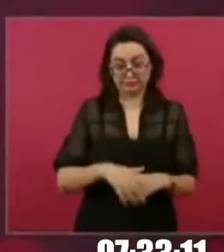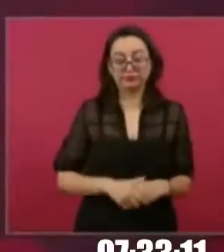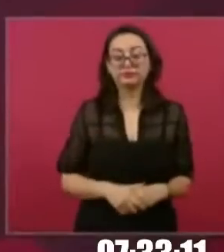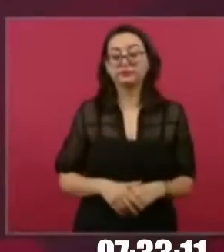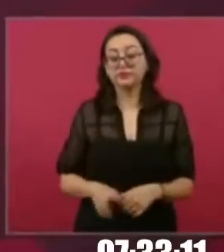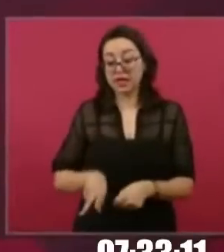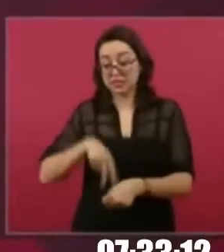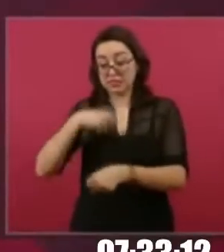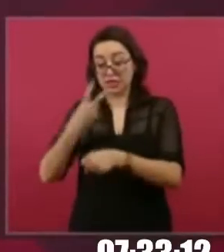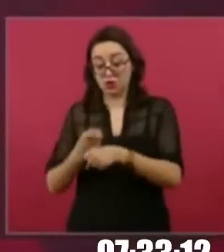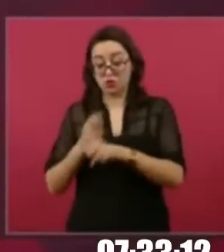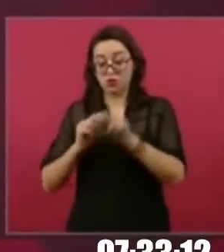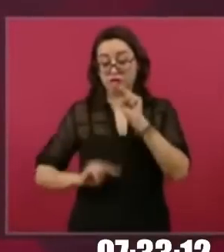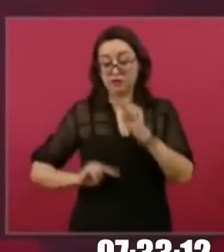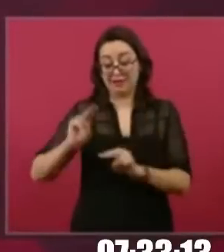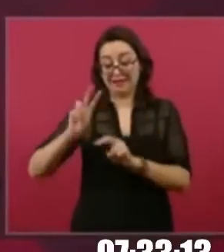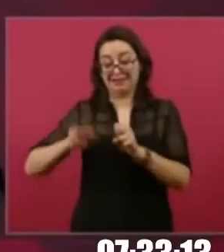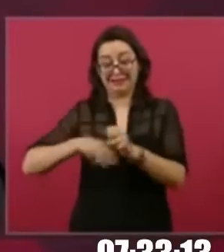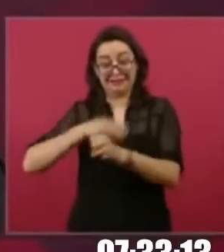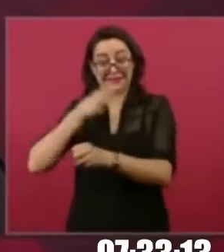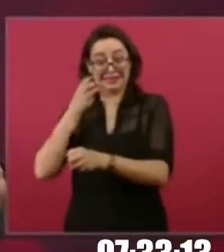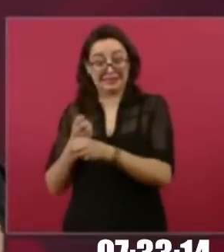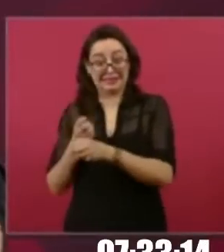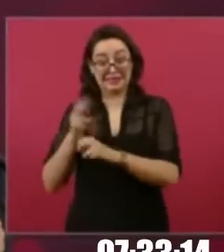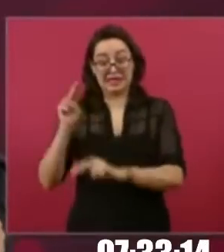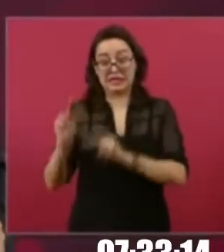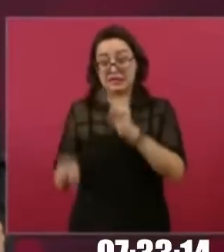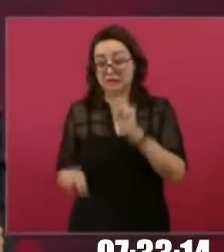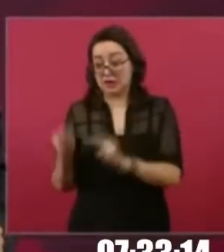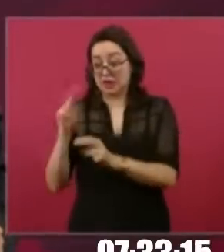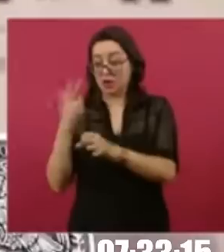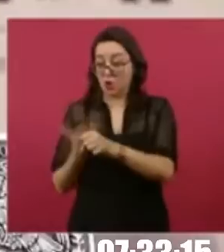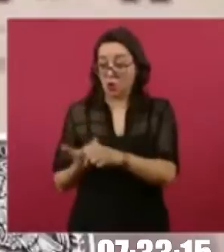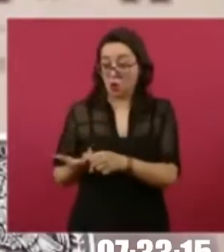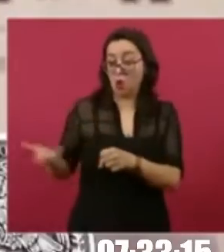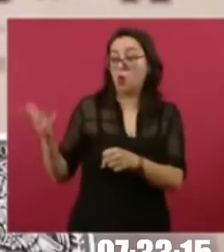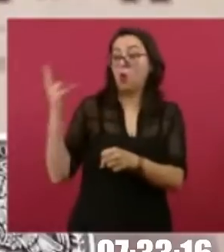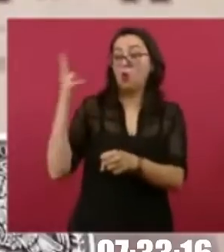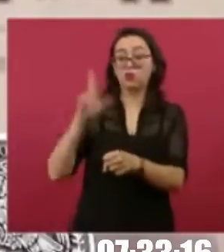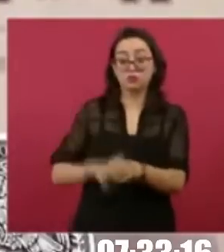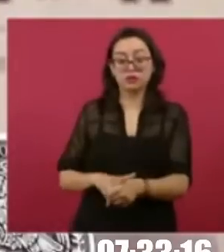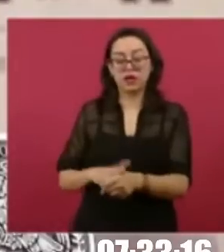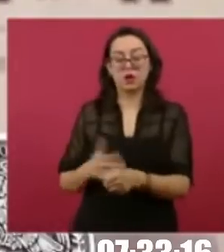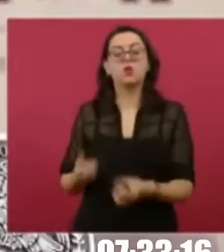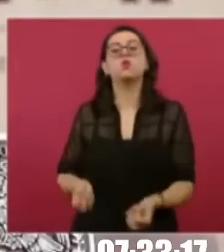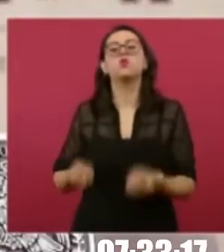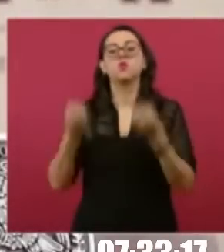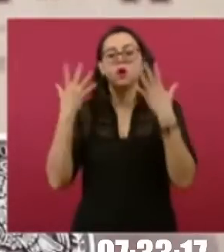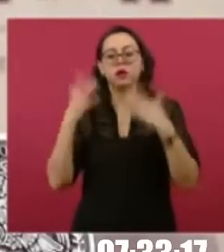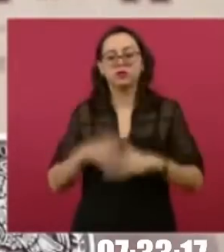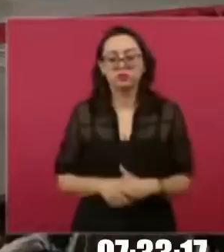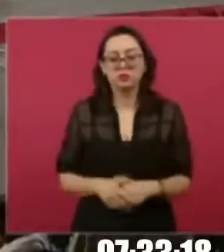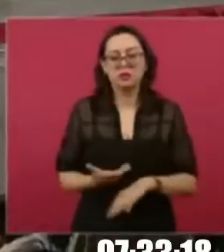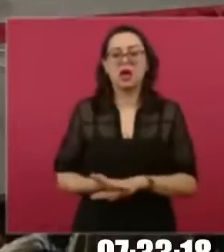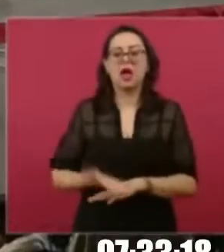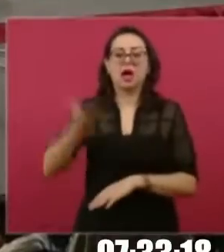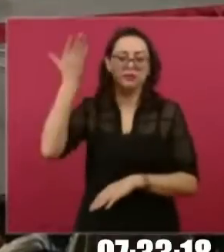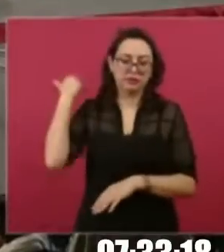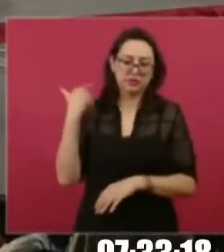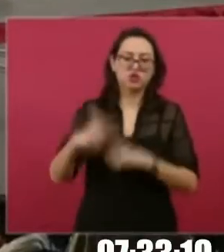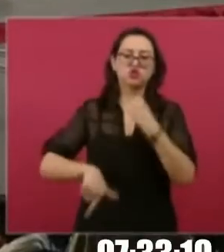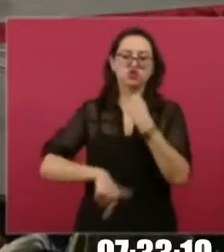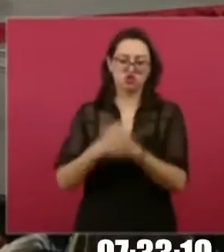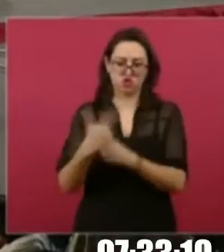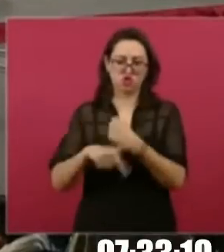de Tercer nivel el régimen abierto tenía en Nayarit 12 hospitales